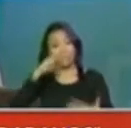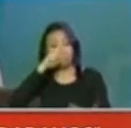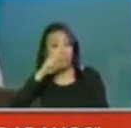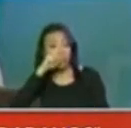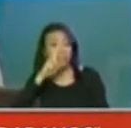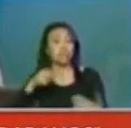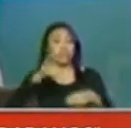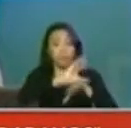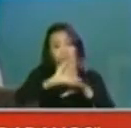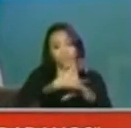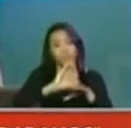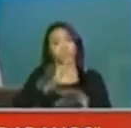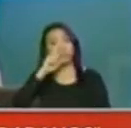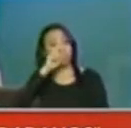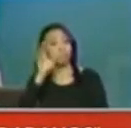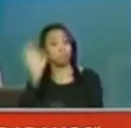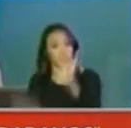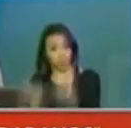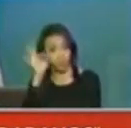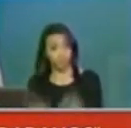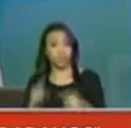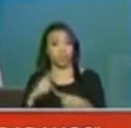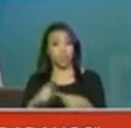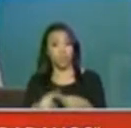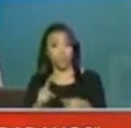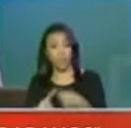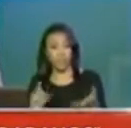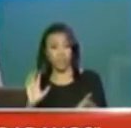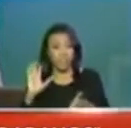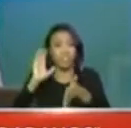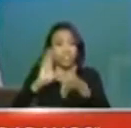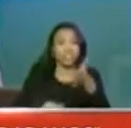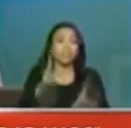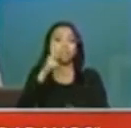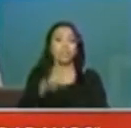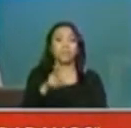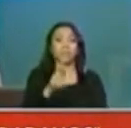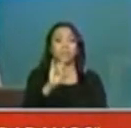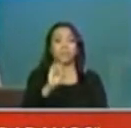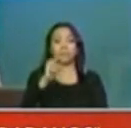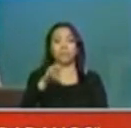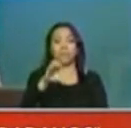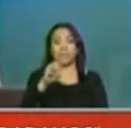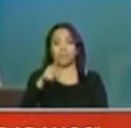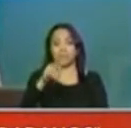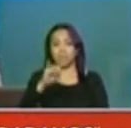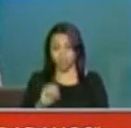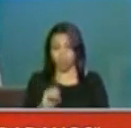es enfrentar esta situación que quieren degradar la Constitución y la justicia. Tenemos que combatir ese